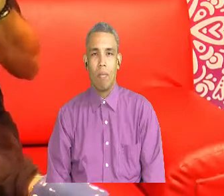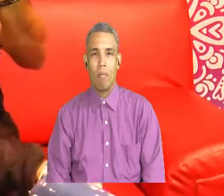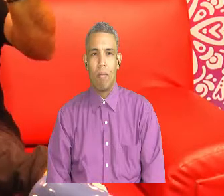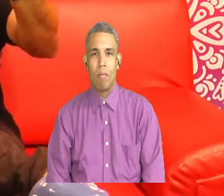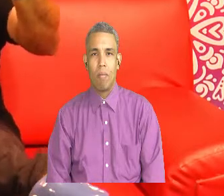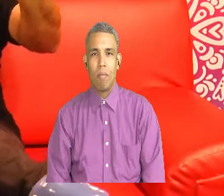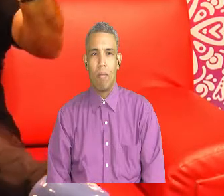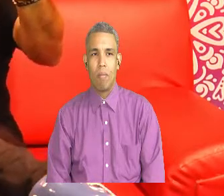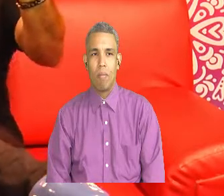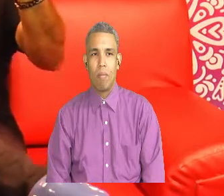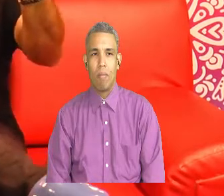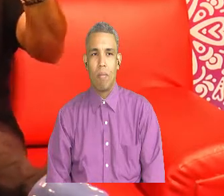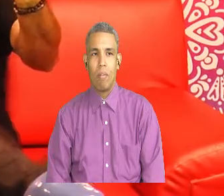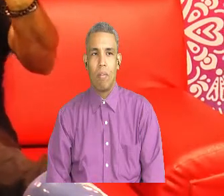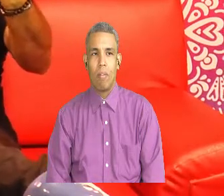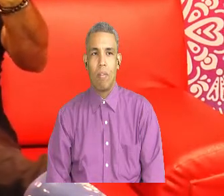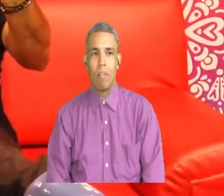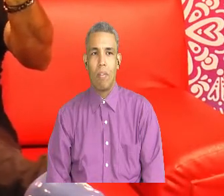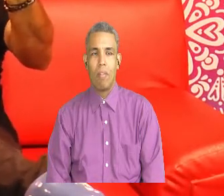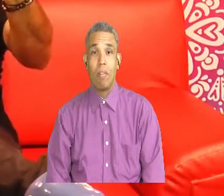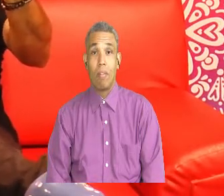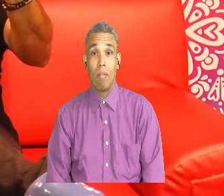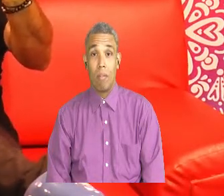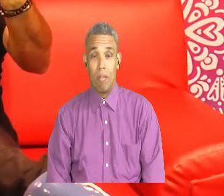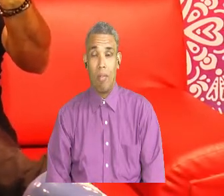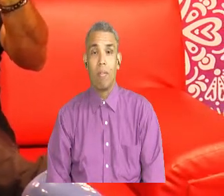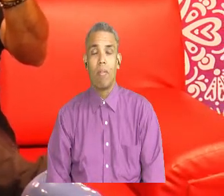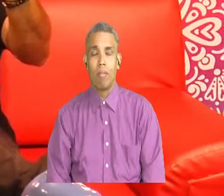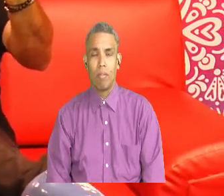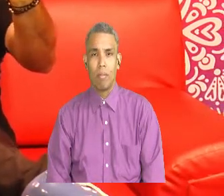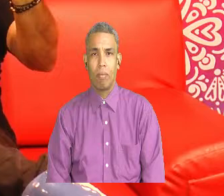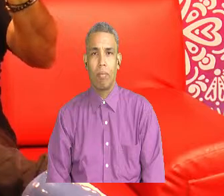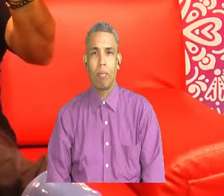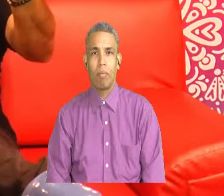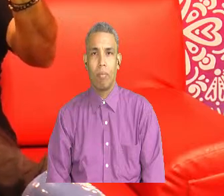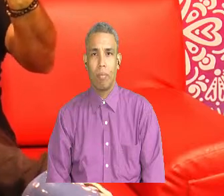recuerda Villanueva, me recuerda mi